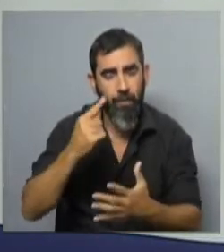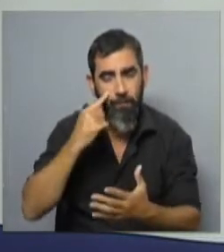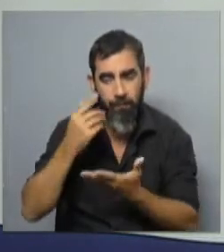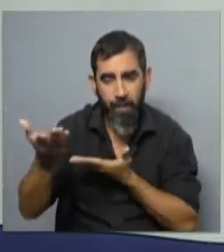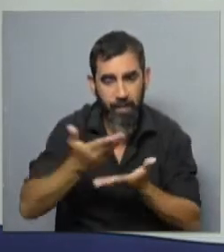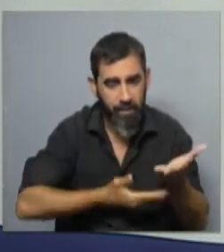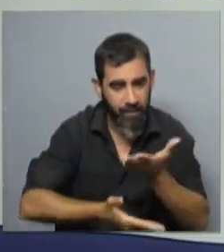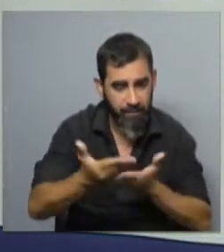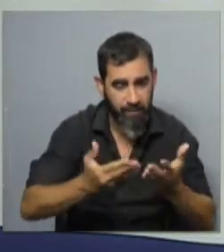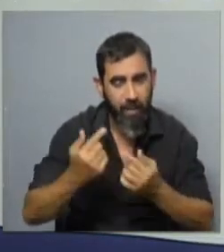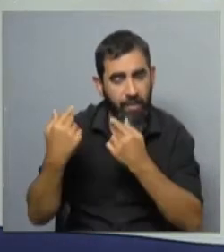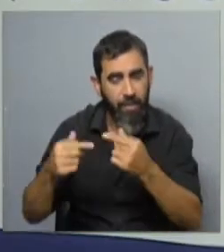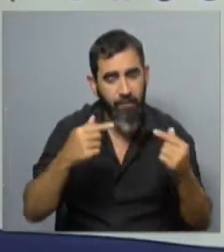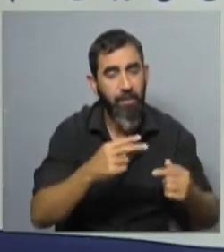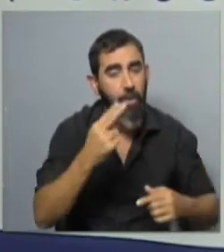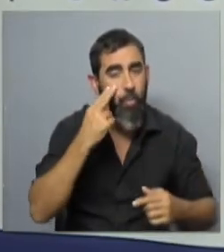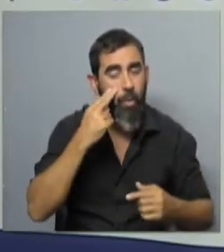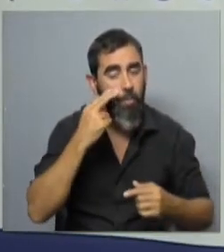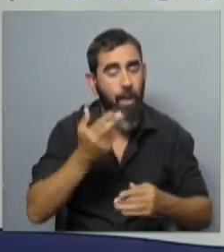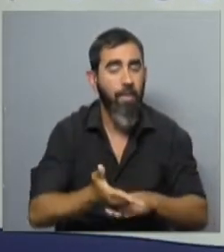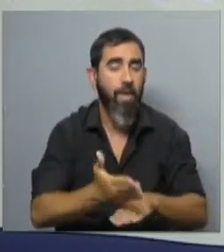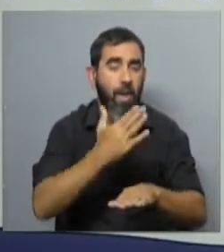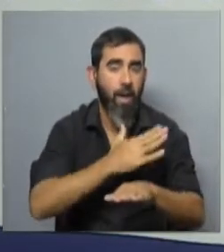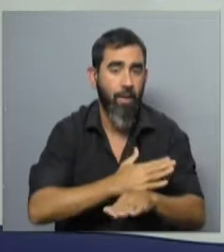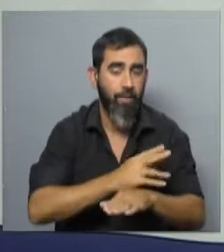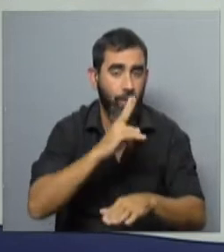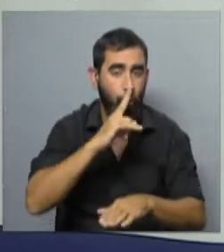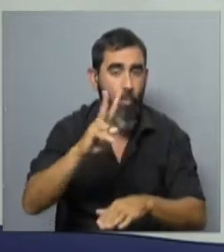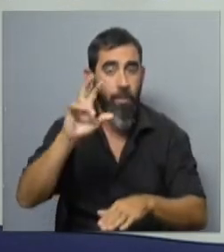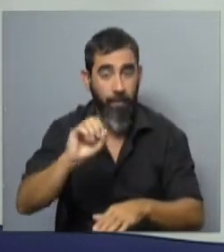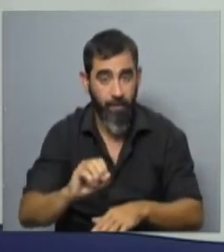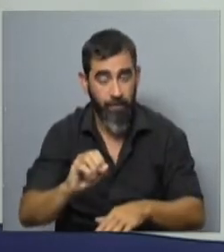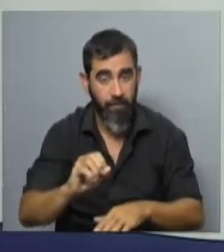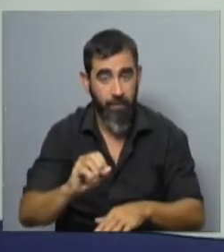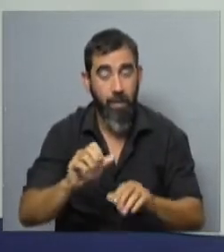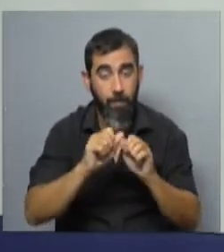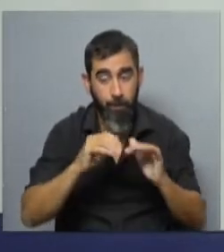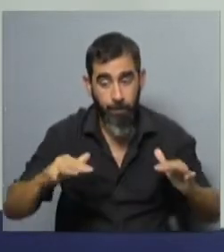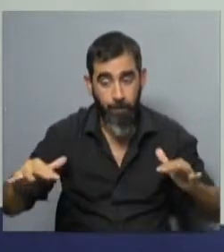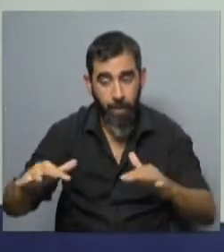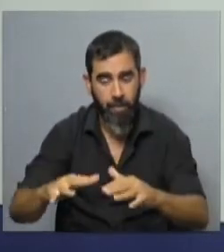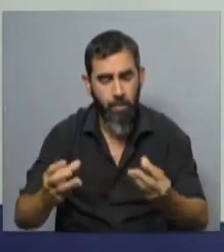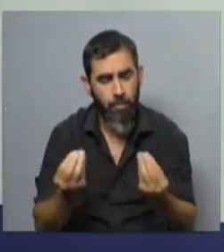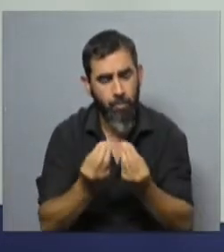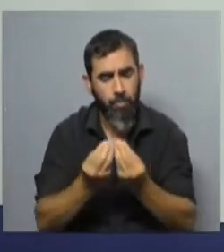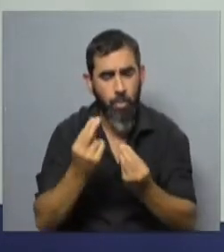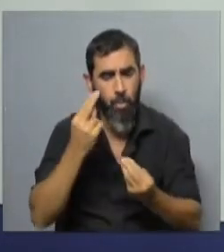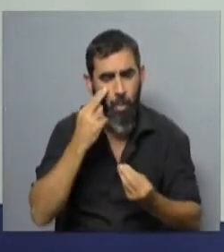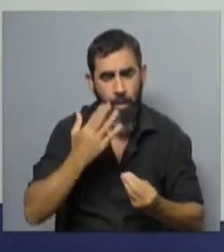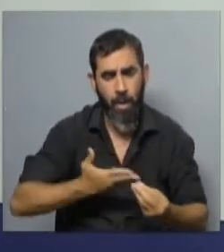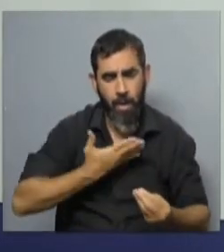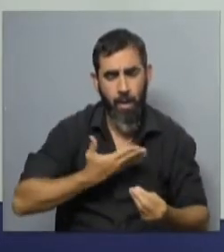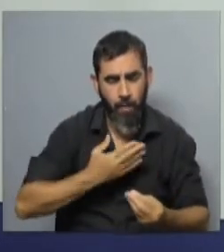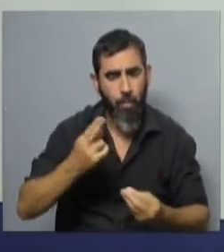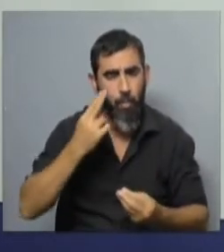convivencia, distintos a los problemas de convivencia que teníamos en el 20. Durante la pandemia tuvimos muchos problemas, reclamos por problemas